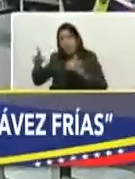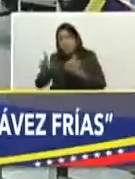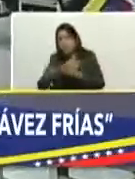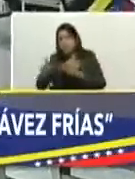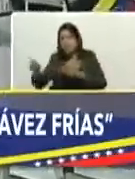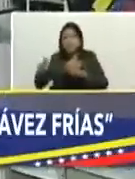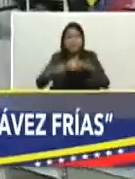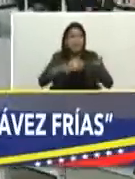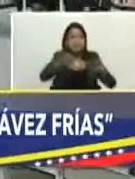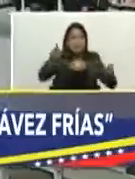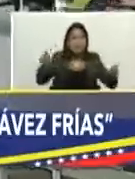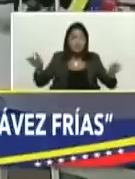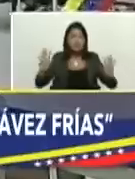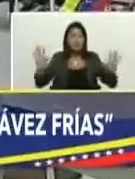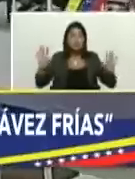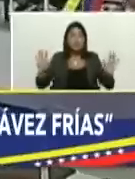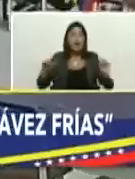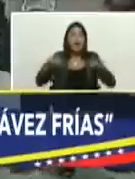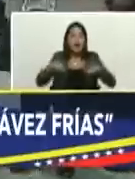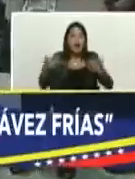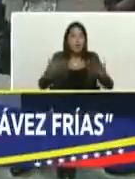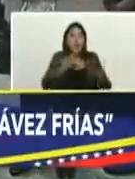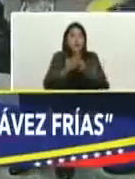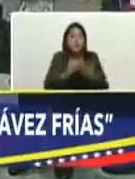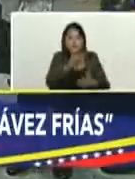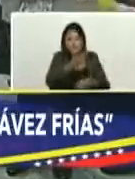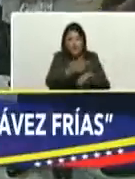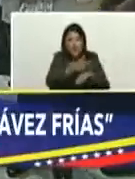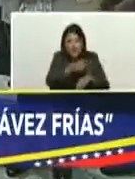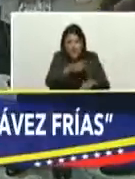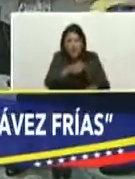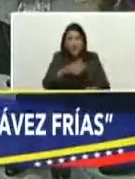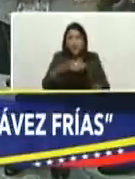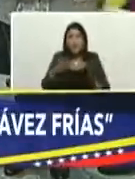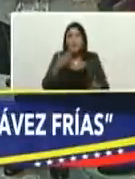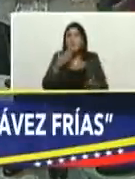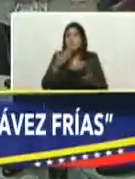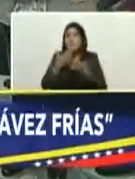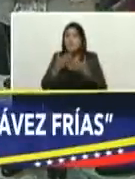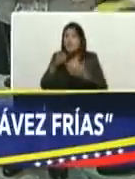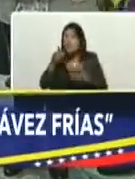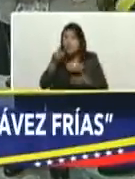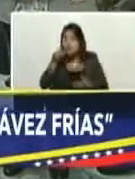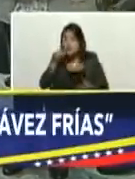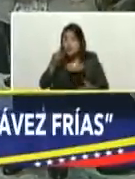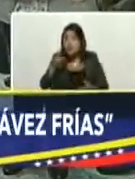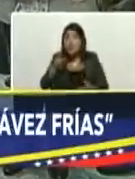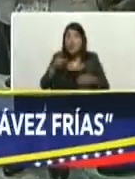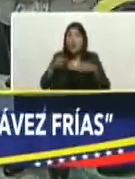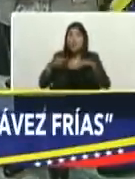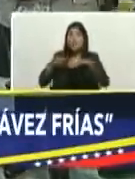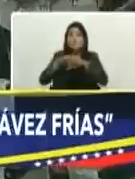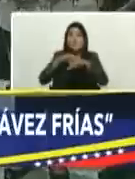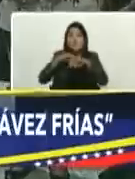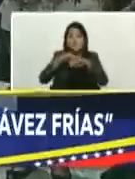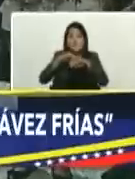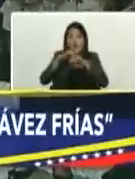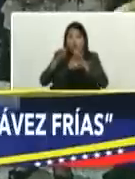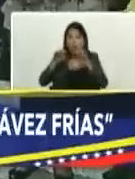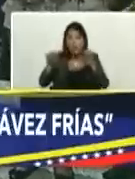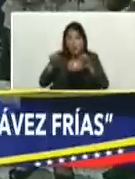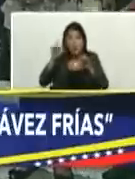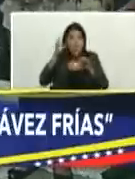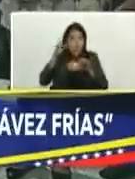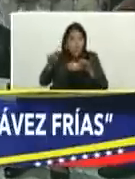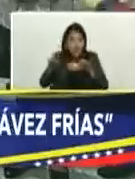nuestro gobernador y querido Freddy Bernal, él le hizo la solicitud a nuestra ministra Yelixa Santaella en la